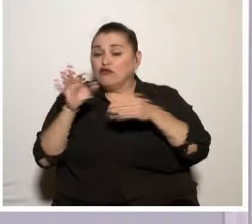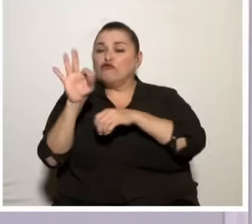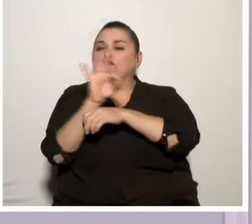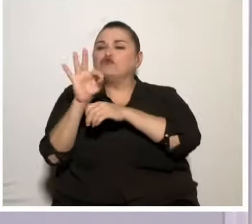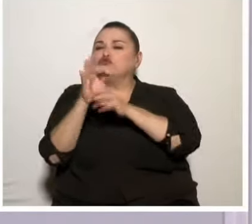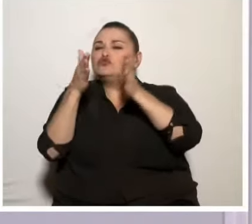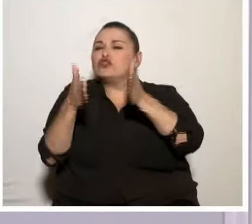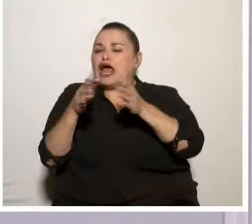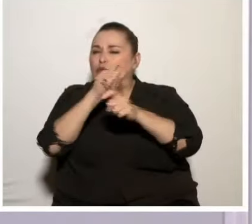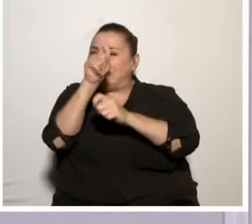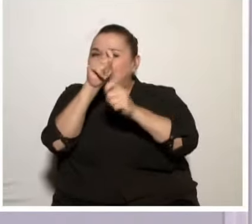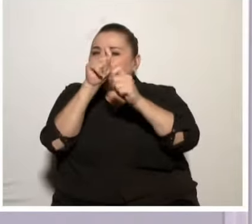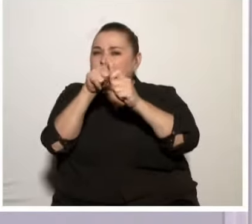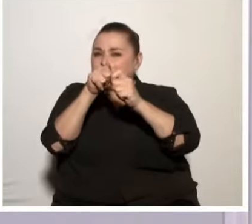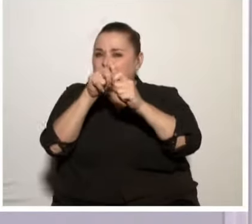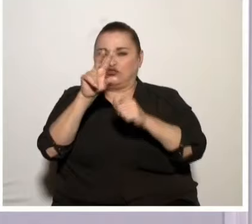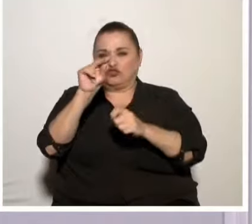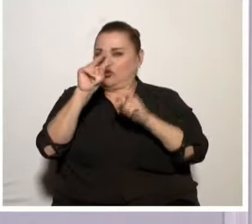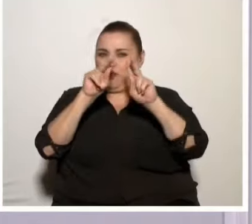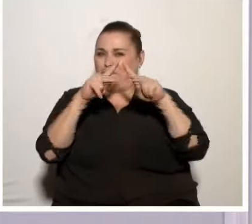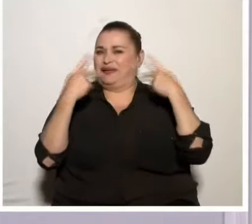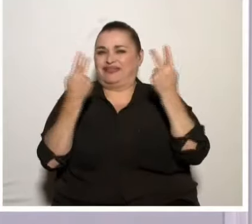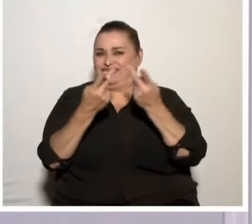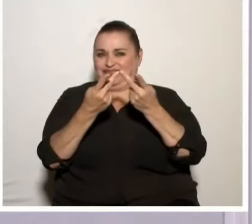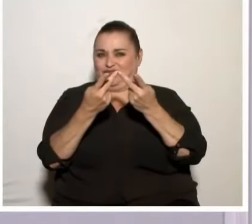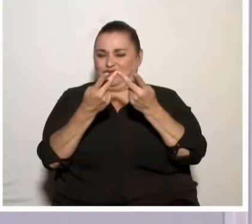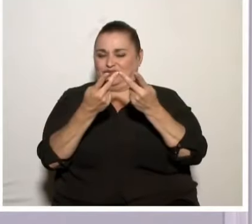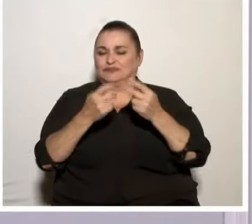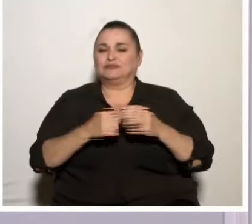funcionarios específicos, no al partido.